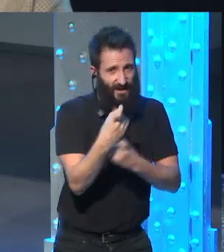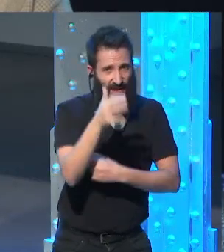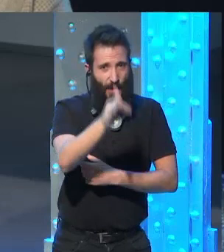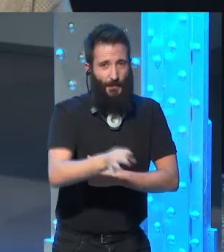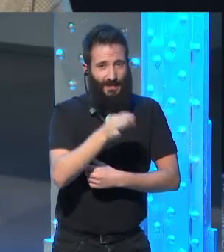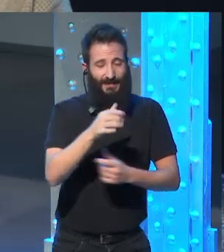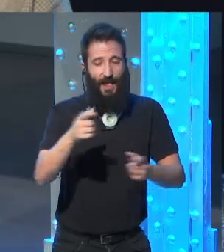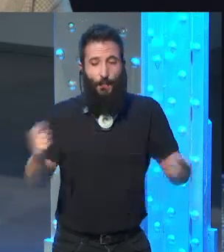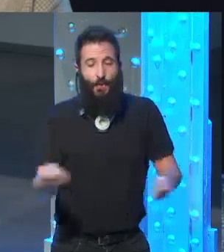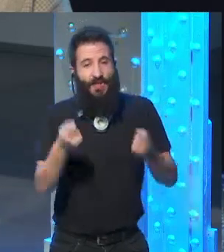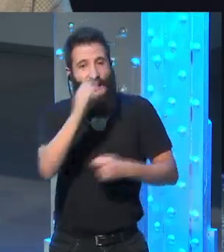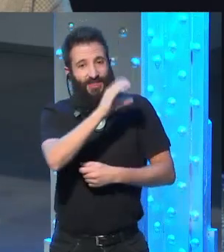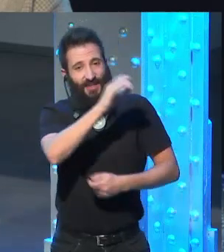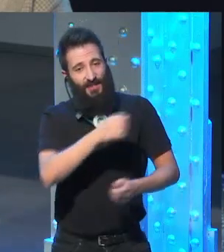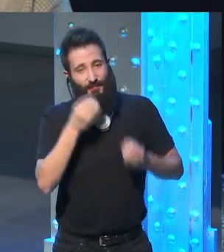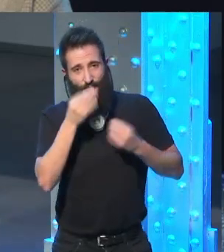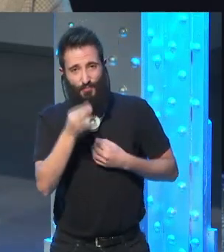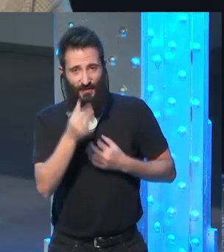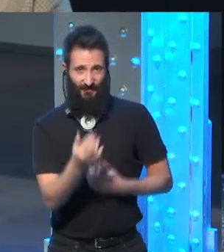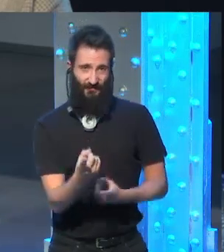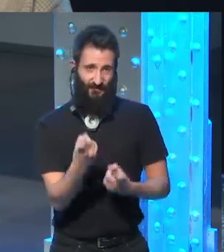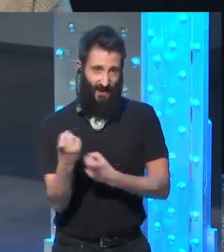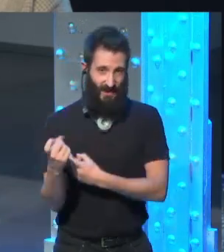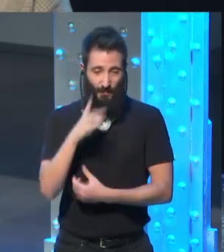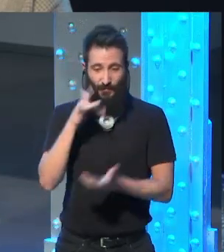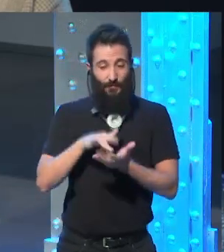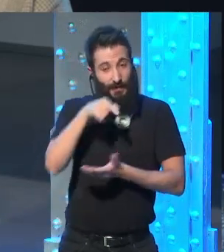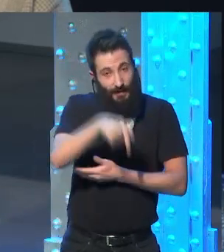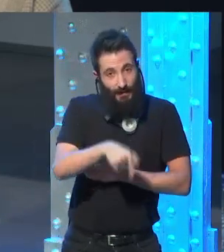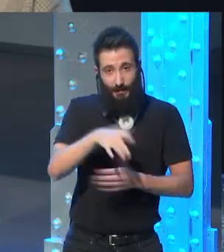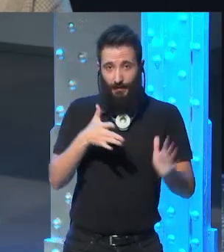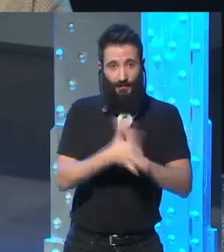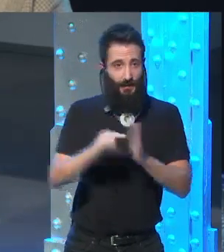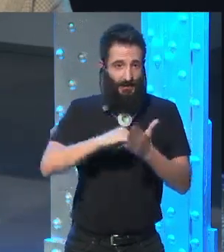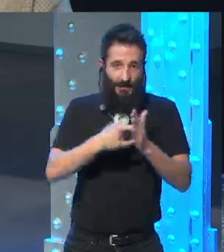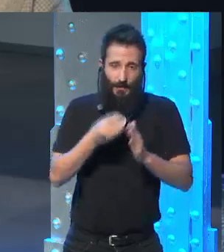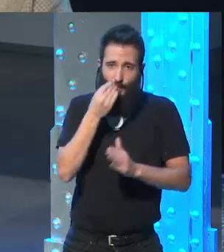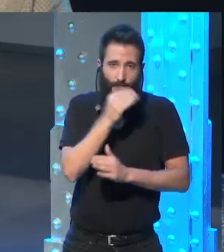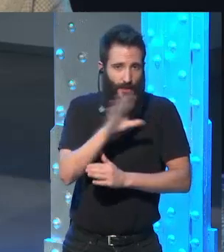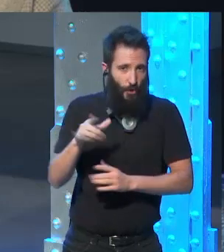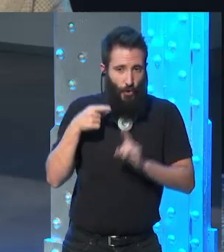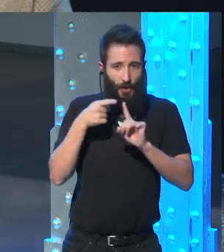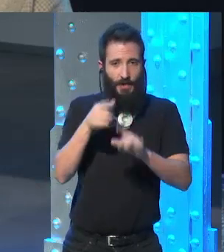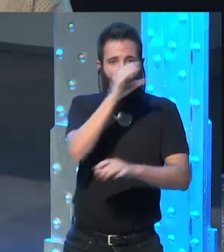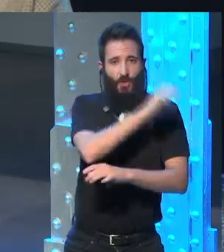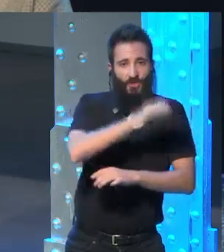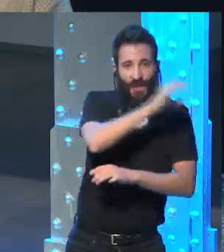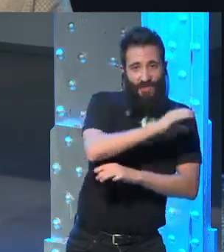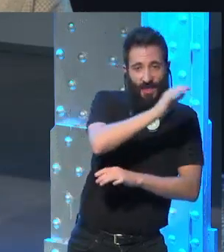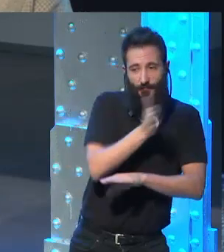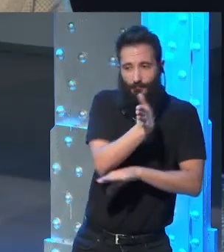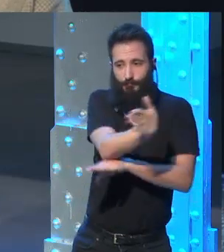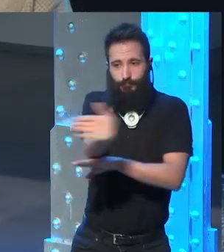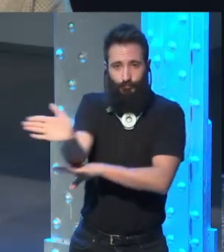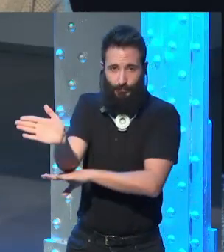buena publicidad de la ciencia. Entonces creemos que este es, desde luego, uno de los mejores sistemas, uno de los mejores escaparates para mostrar que la ciencia